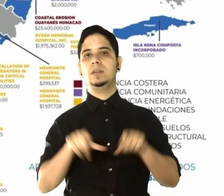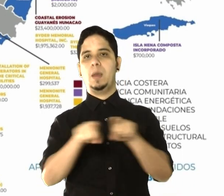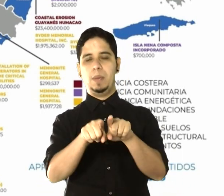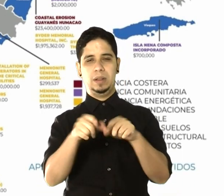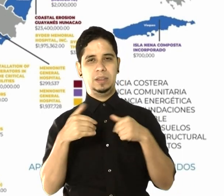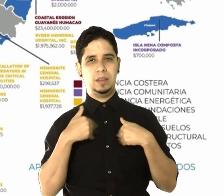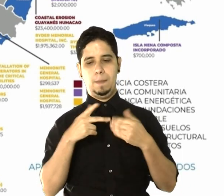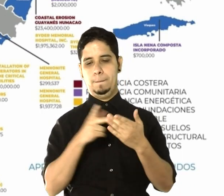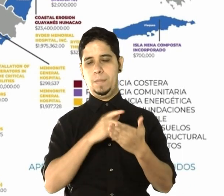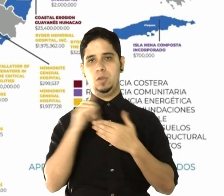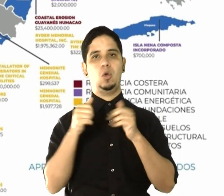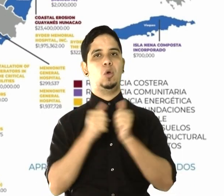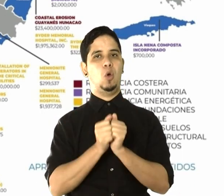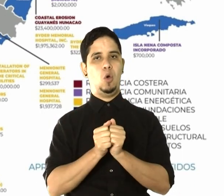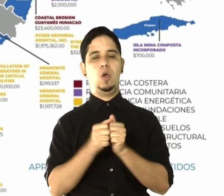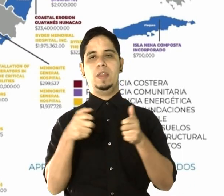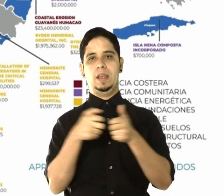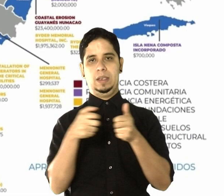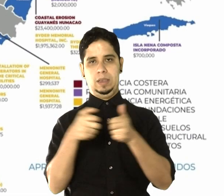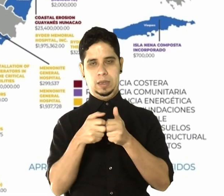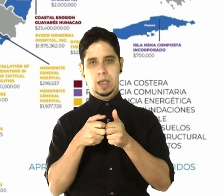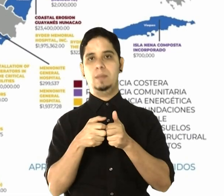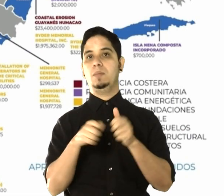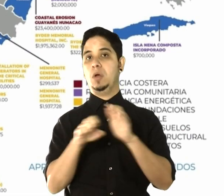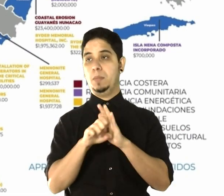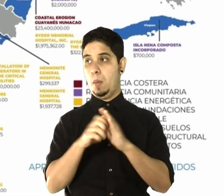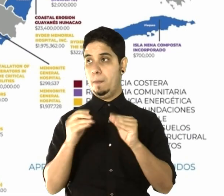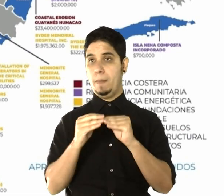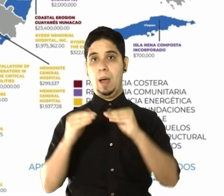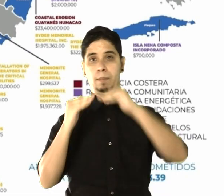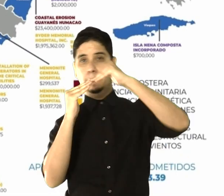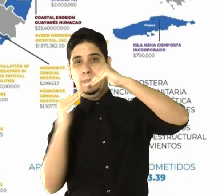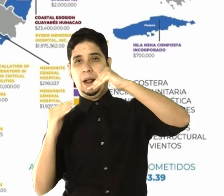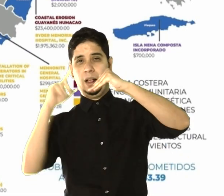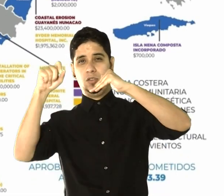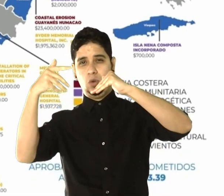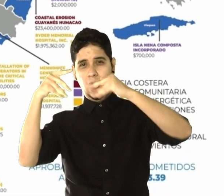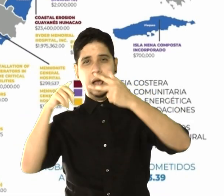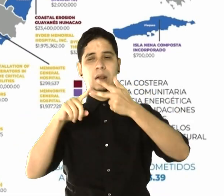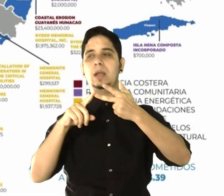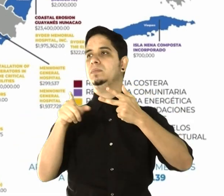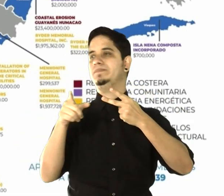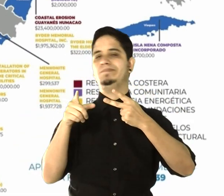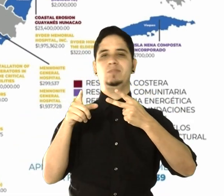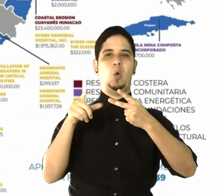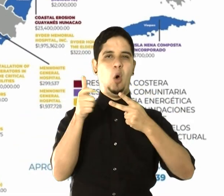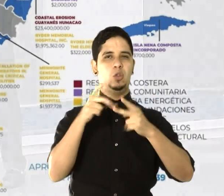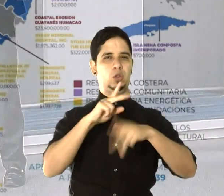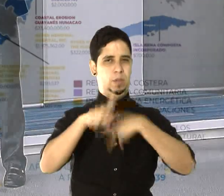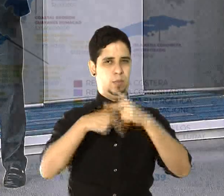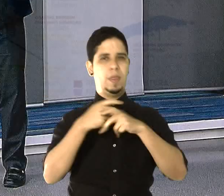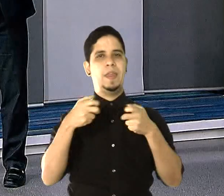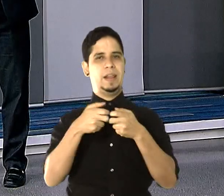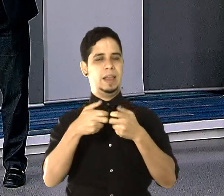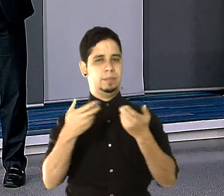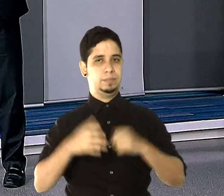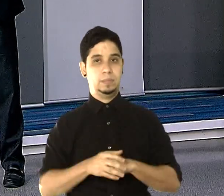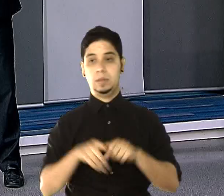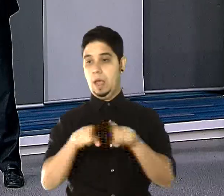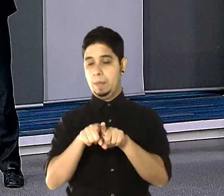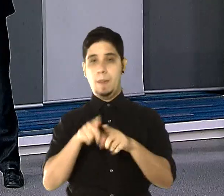energía redundante, generadores, placas solares, energía renovable, proyectos también para cuartos